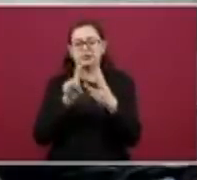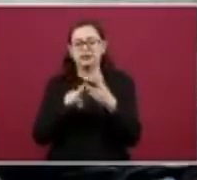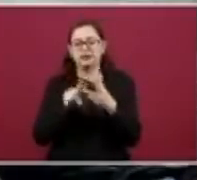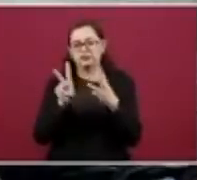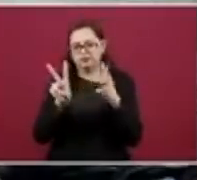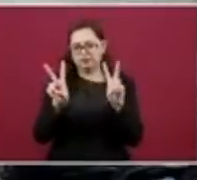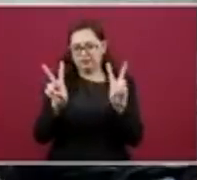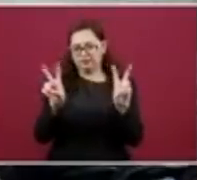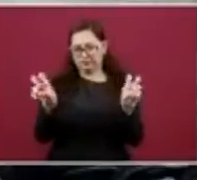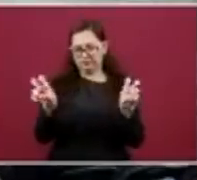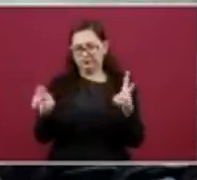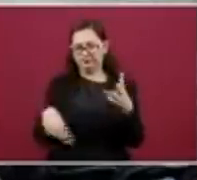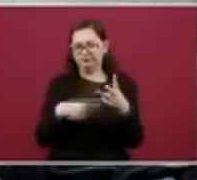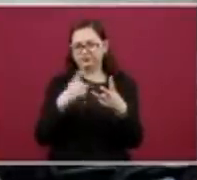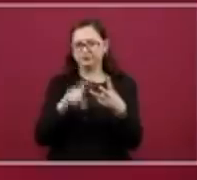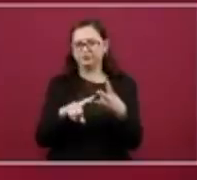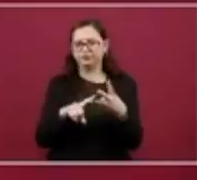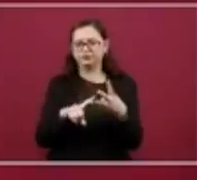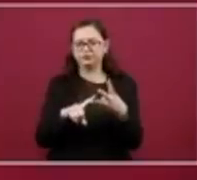esta